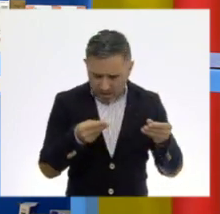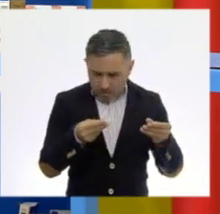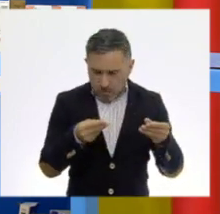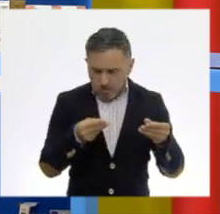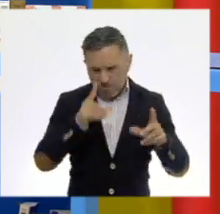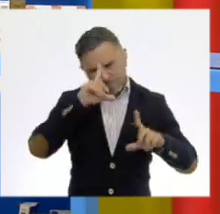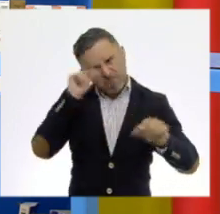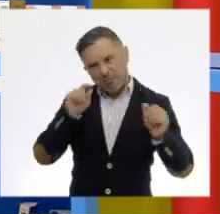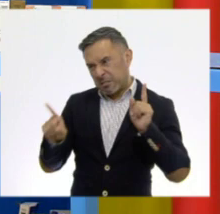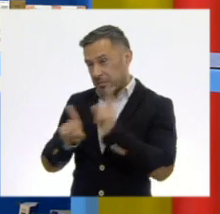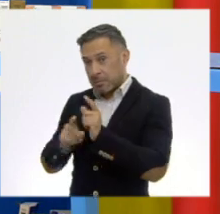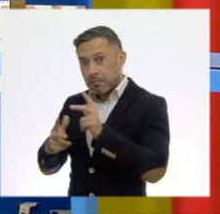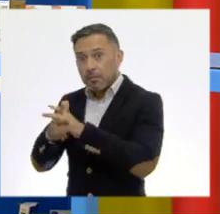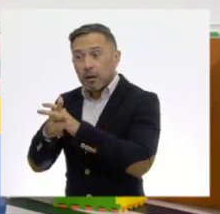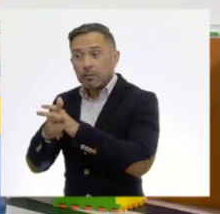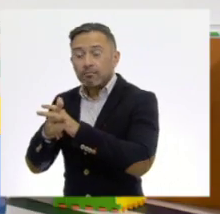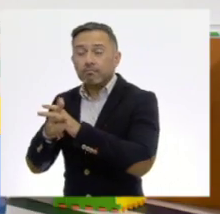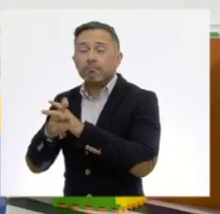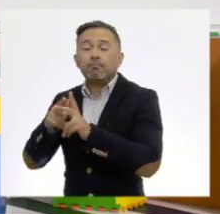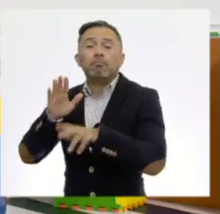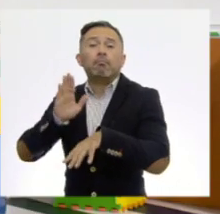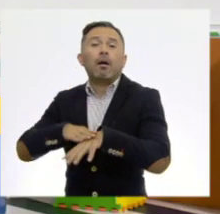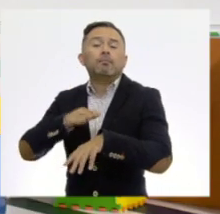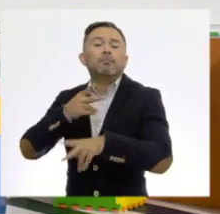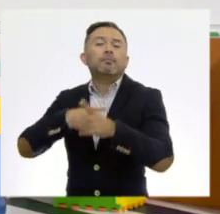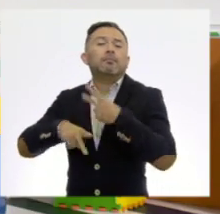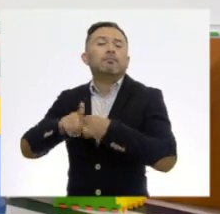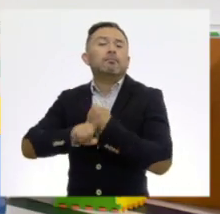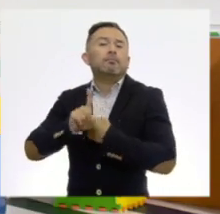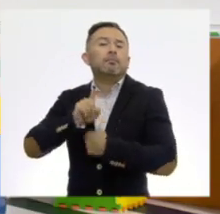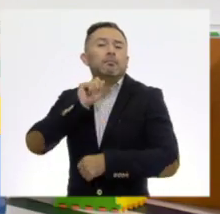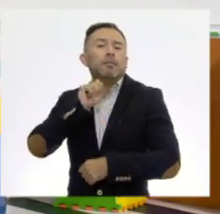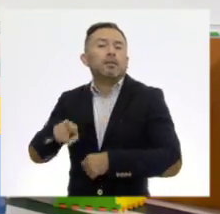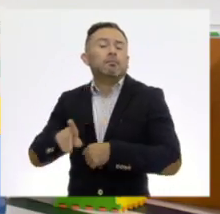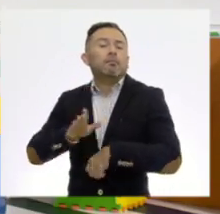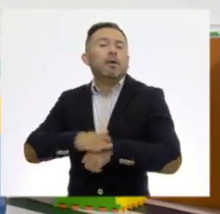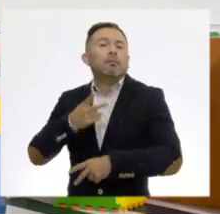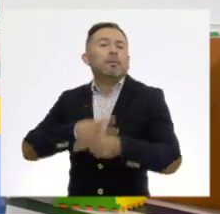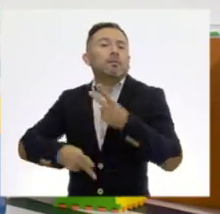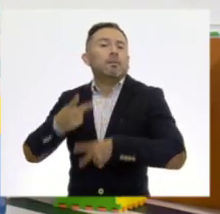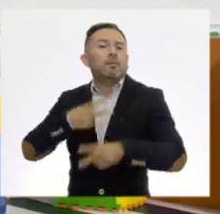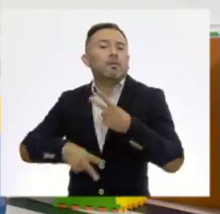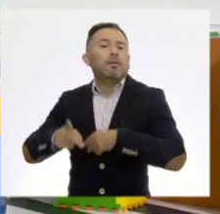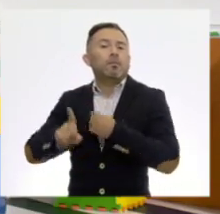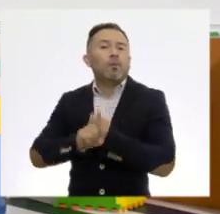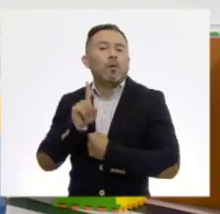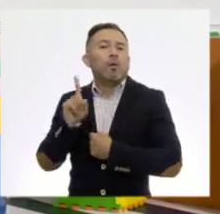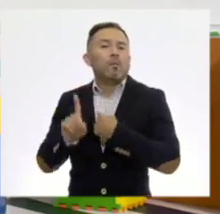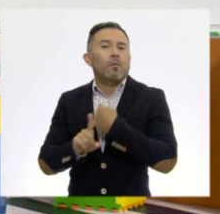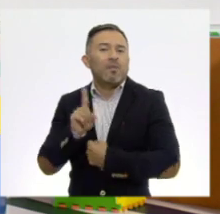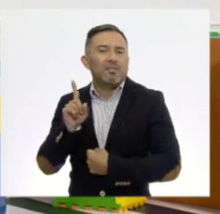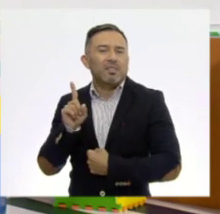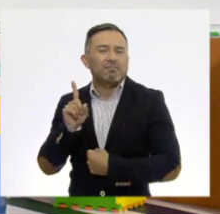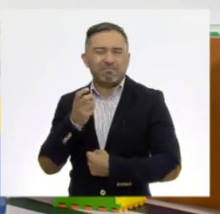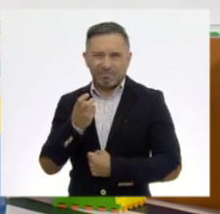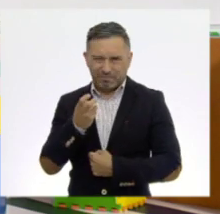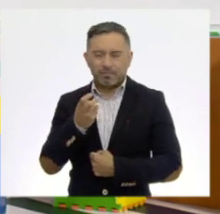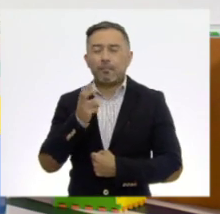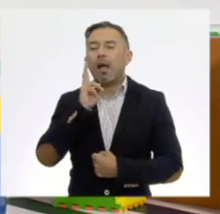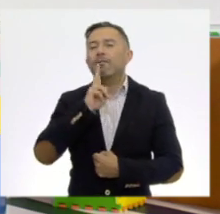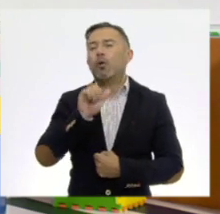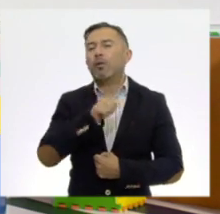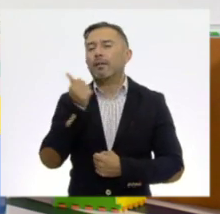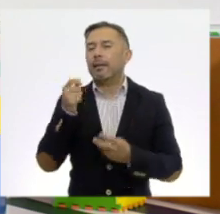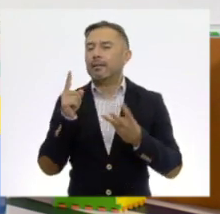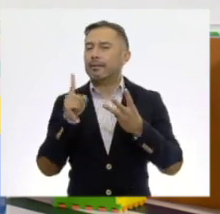te van a hacer pasar un buen momento. Exacto, entonces ahora vamos a ver si tenemos una tercera alternativa de cómo